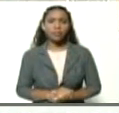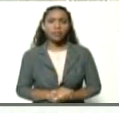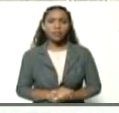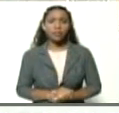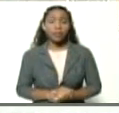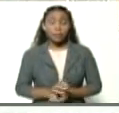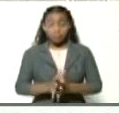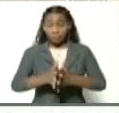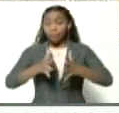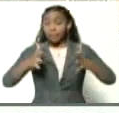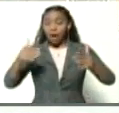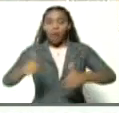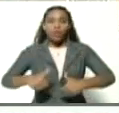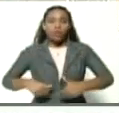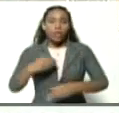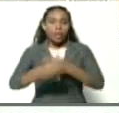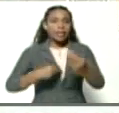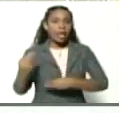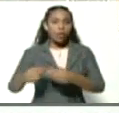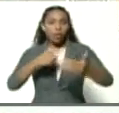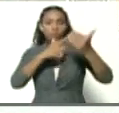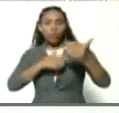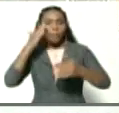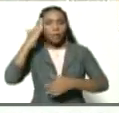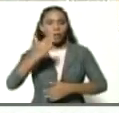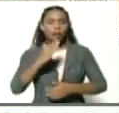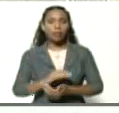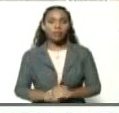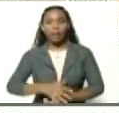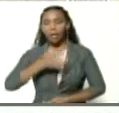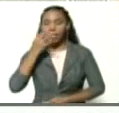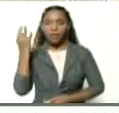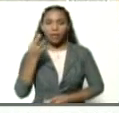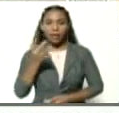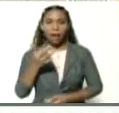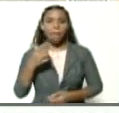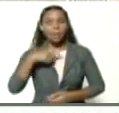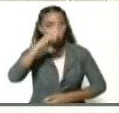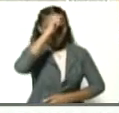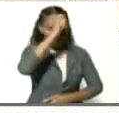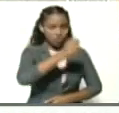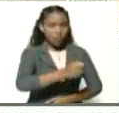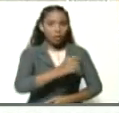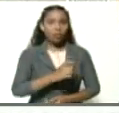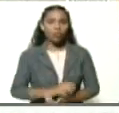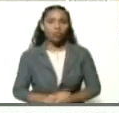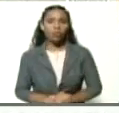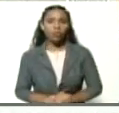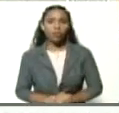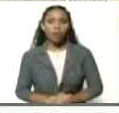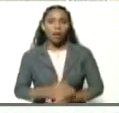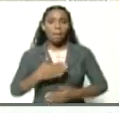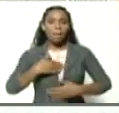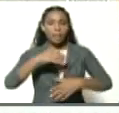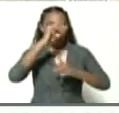Tremendo esfuerzo que está haciendo la Fuerza Armada Nacional Bolivariana. De verdad, mi reconocimiento, mi